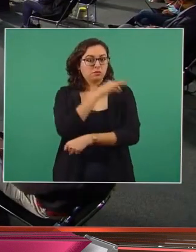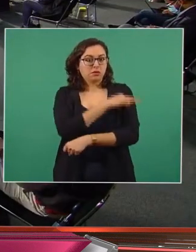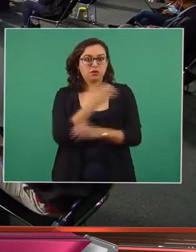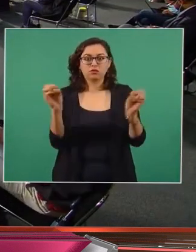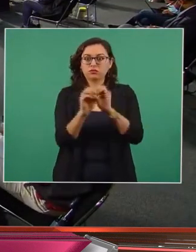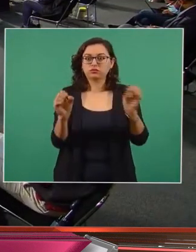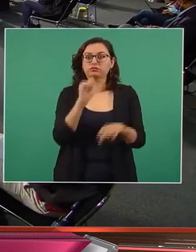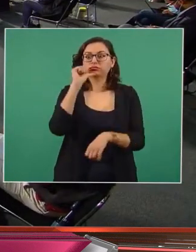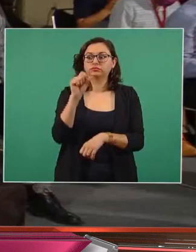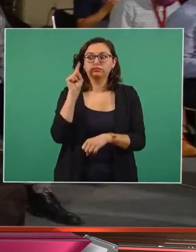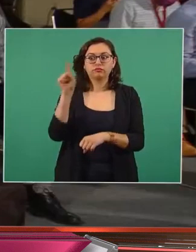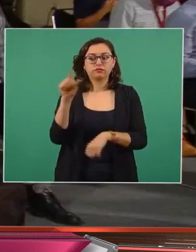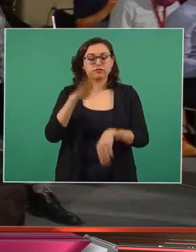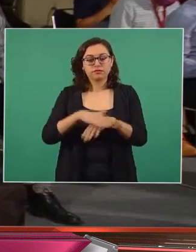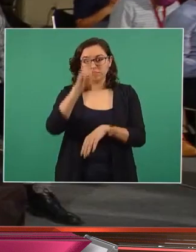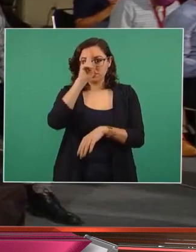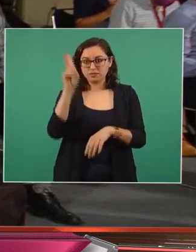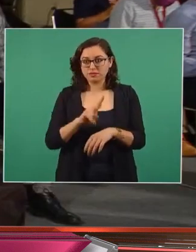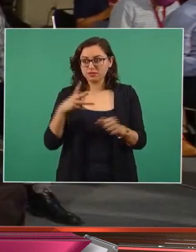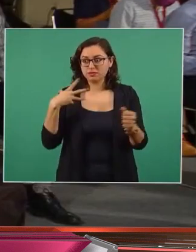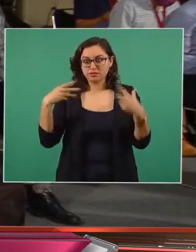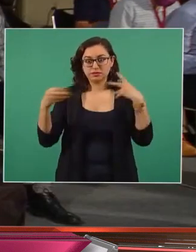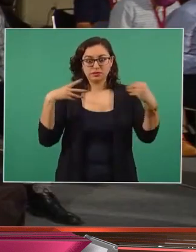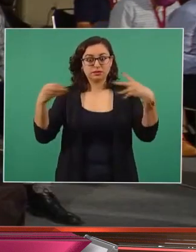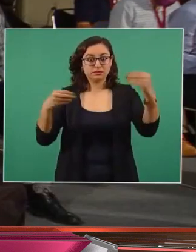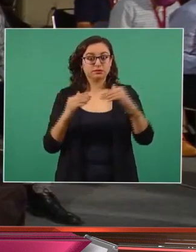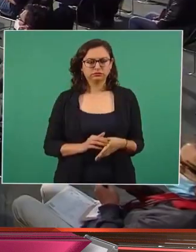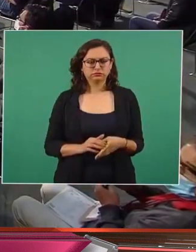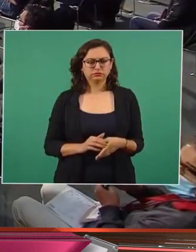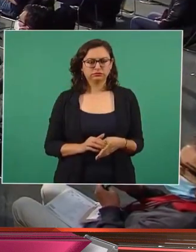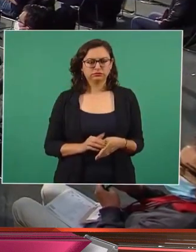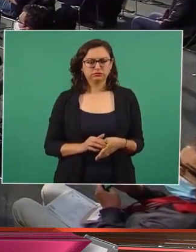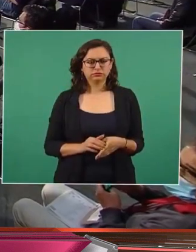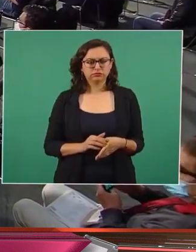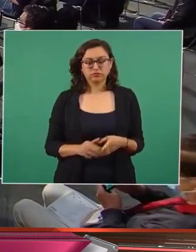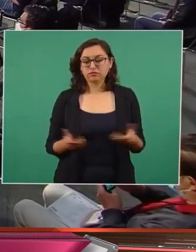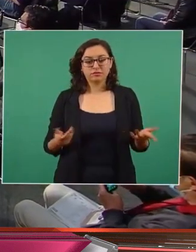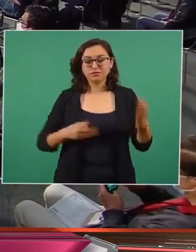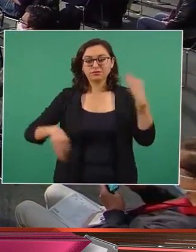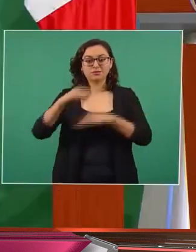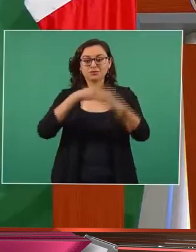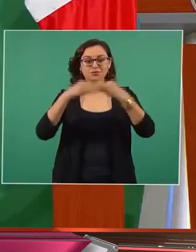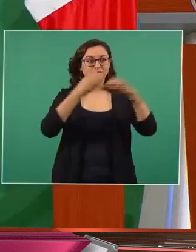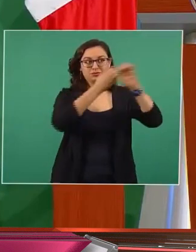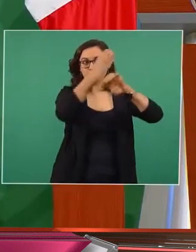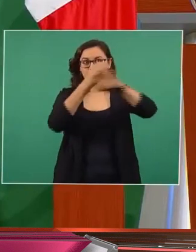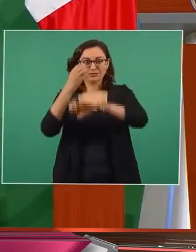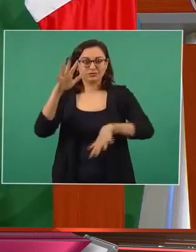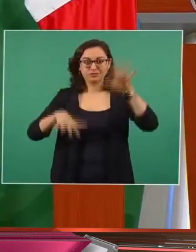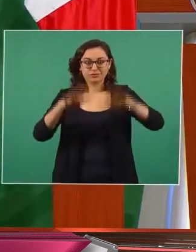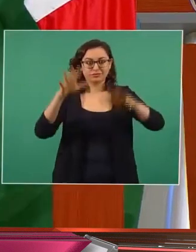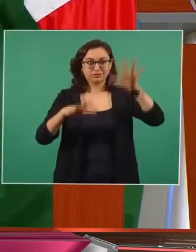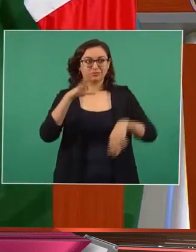es uno de los estados que más nos preocupan hoy por COVID-19. ¿Qué pasó ahí? En realidad no siento que la pregunta haya estado mal. De hecho, yo soy de las